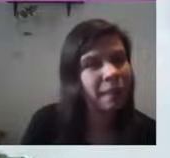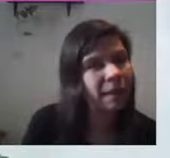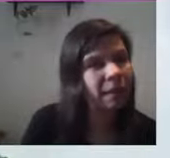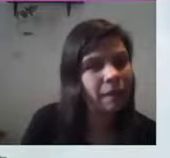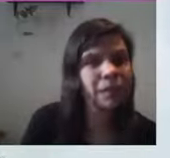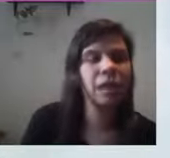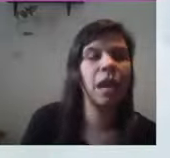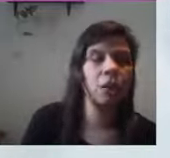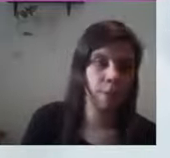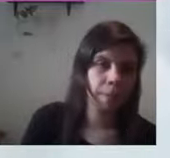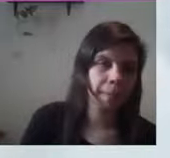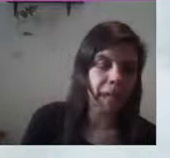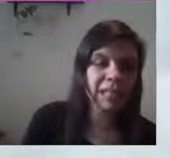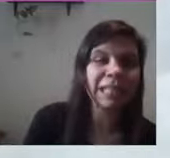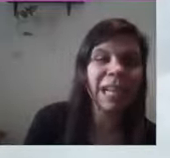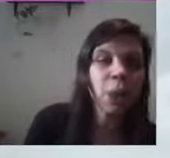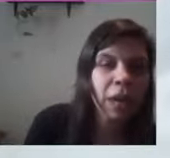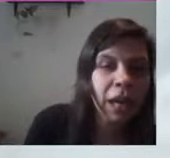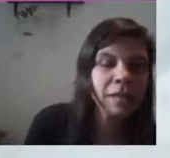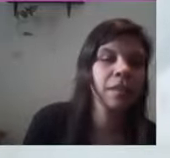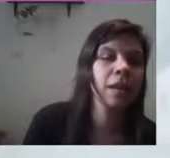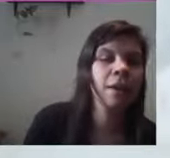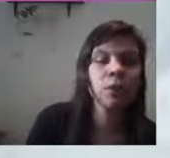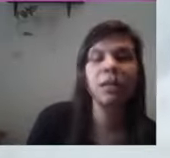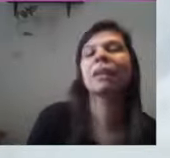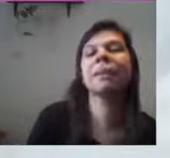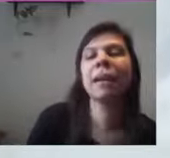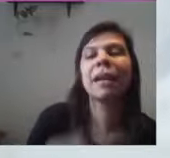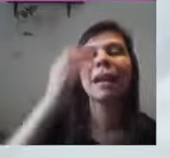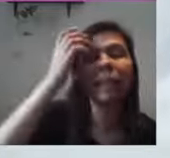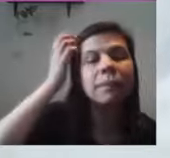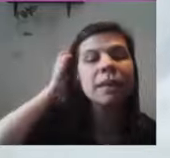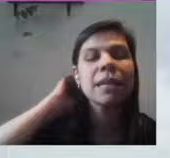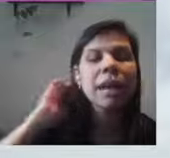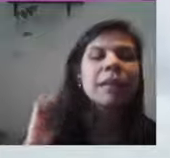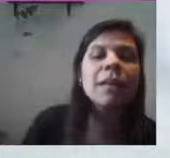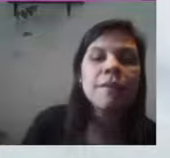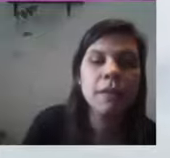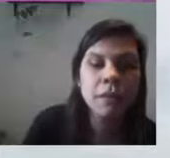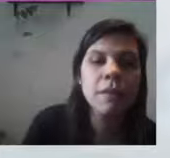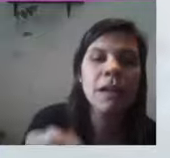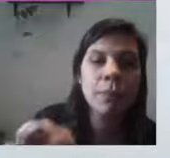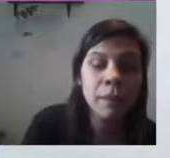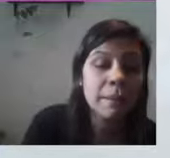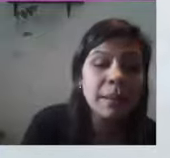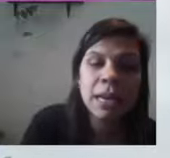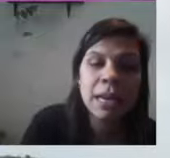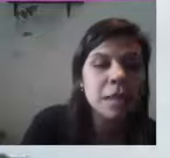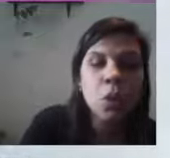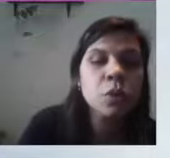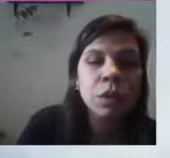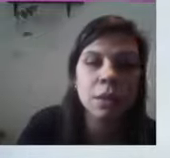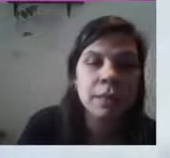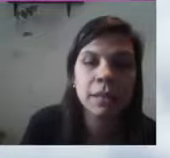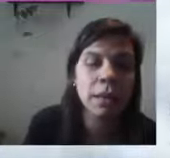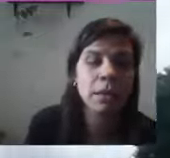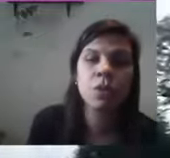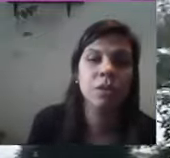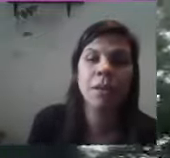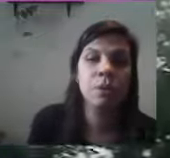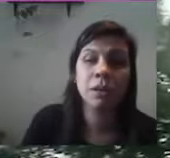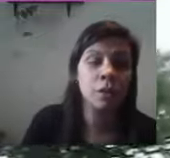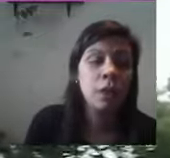Este lamentable escenario resalta la urgencia de abordar de manera inmediata y efectiva la problemática de discurso